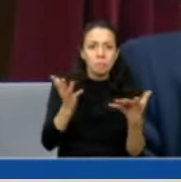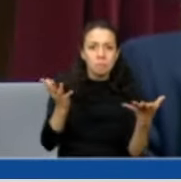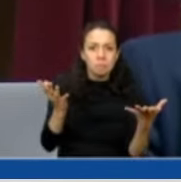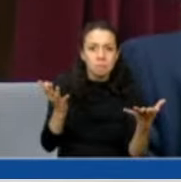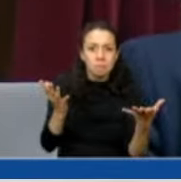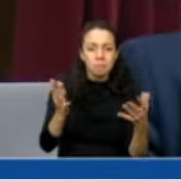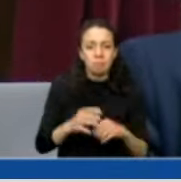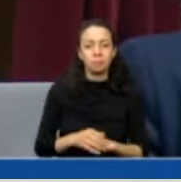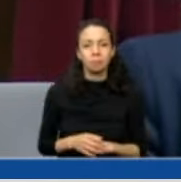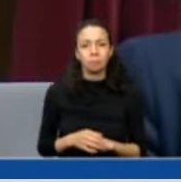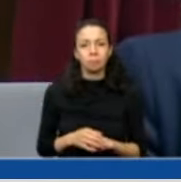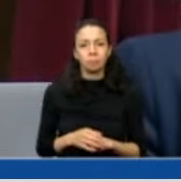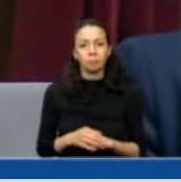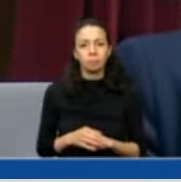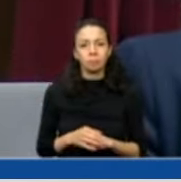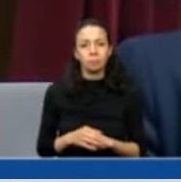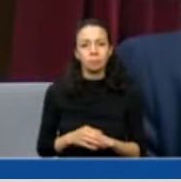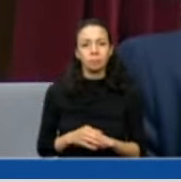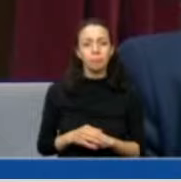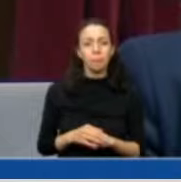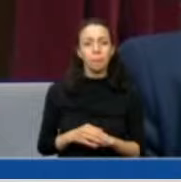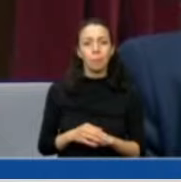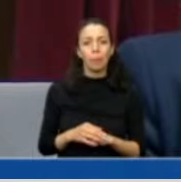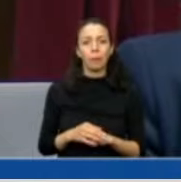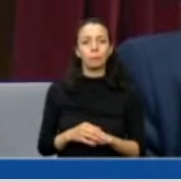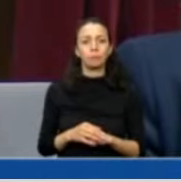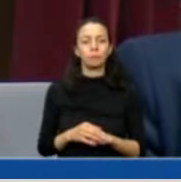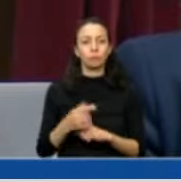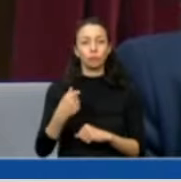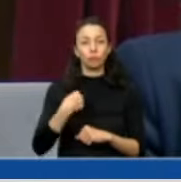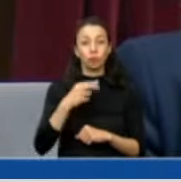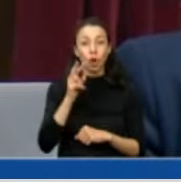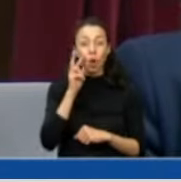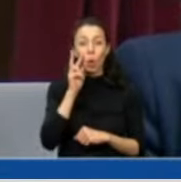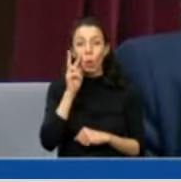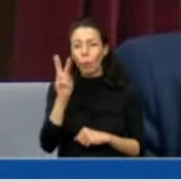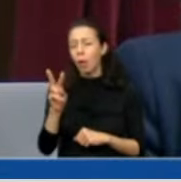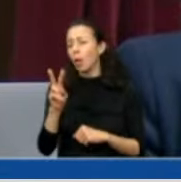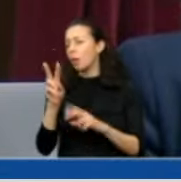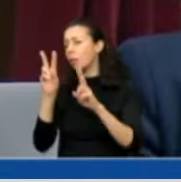medida significa que la oposición, la dialoguista y